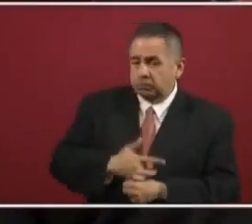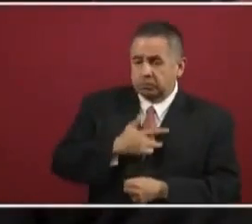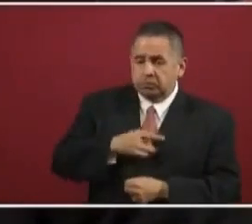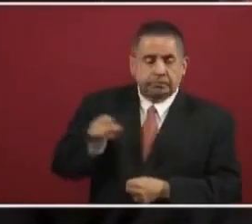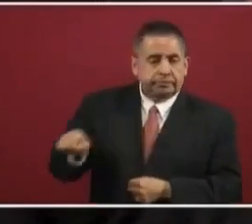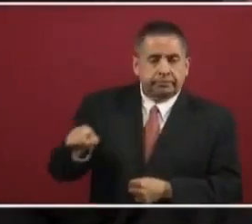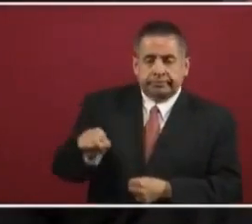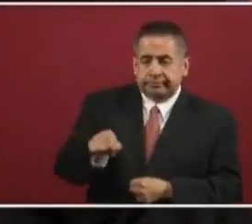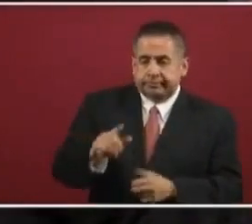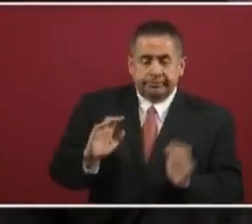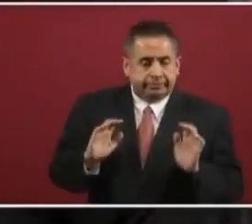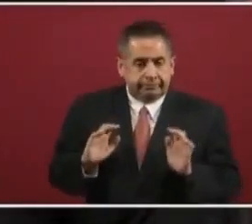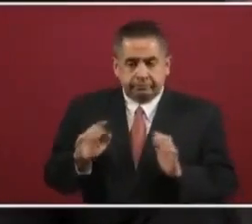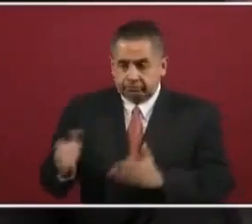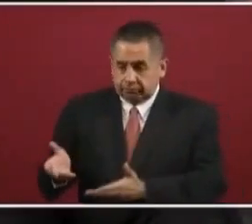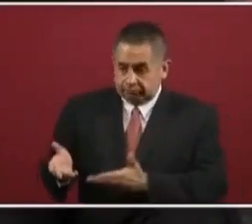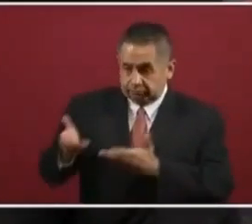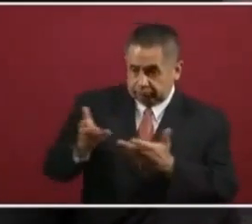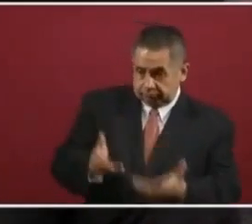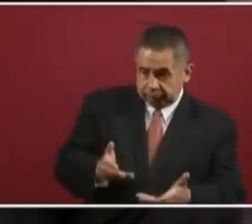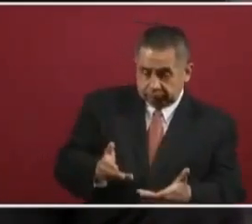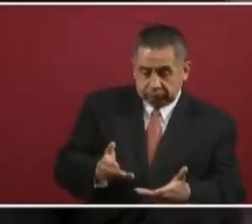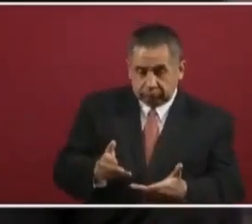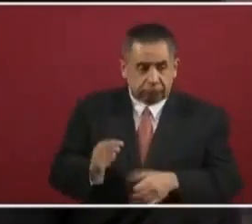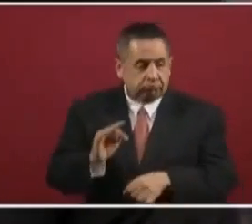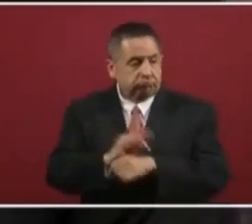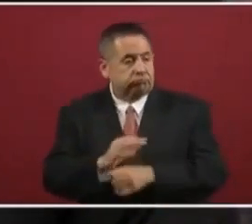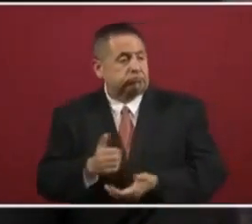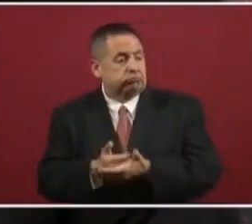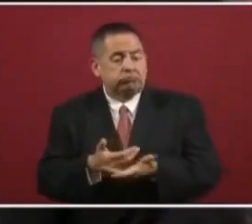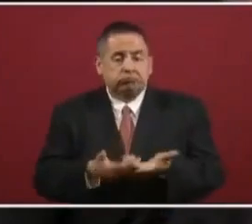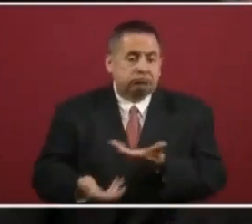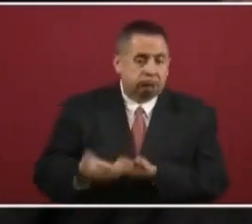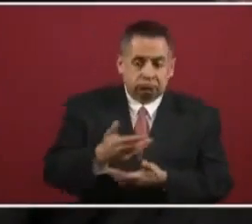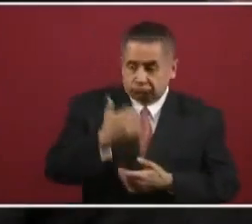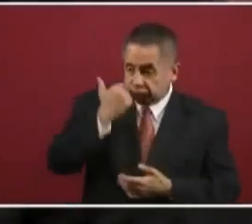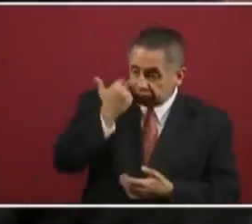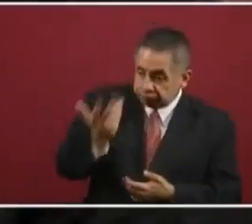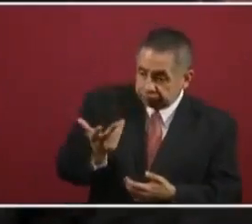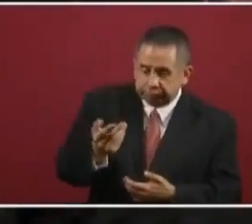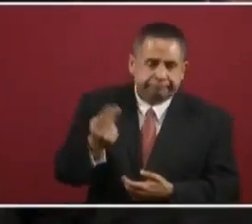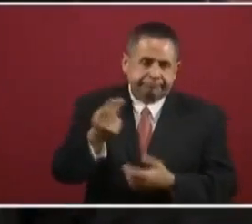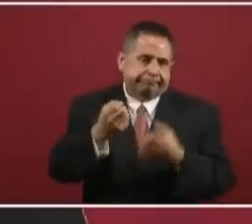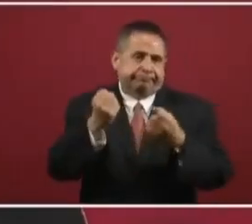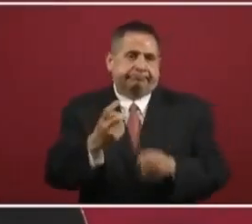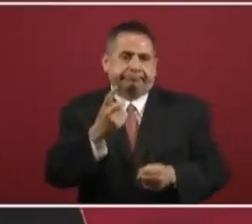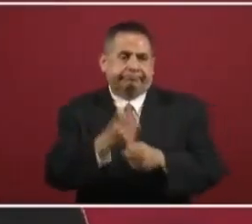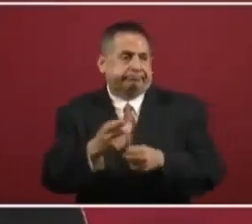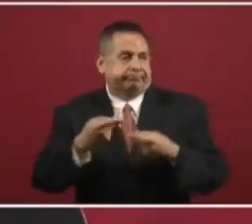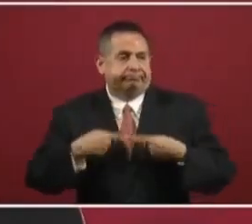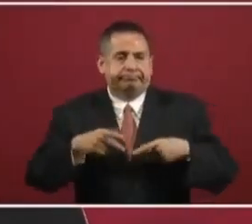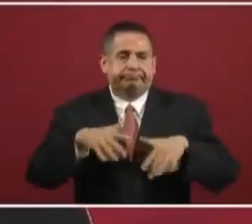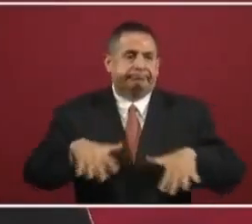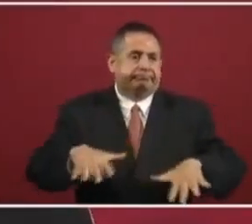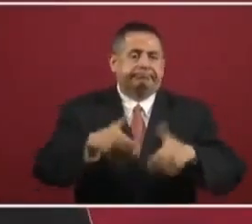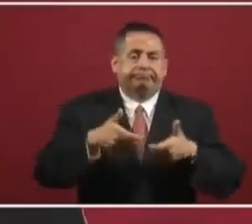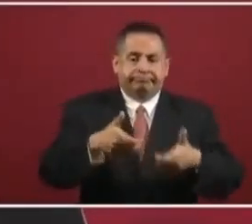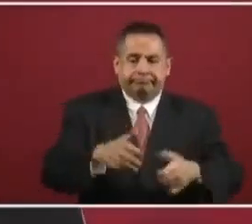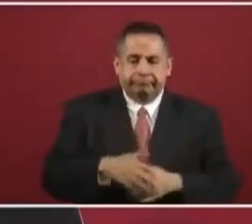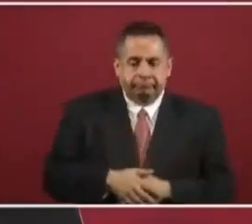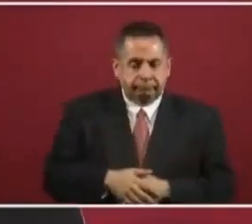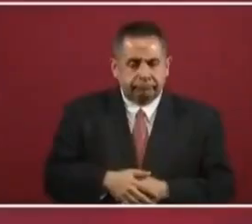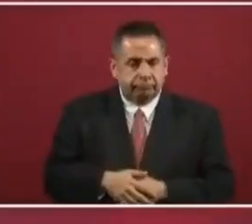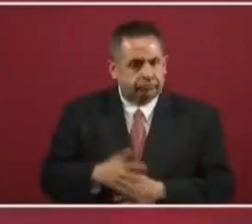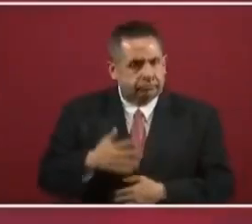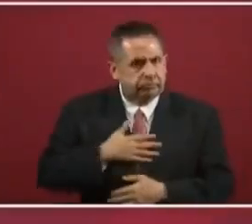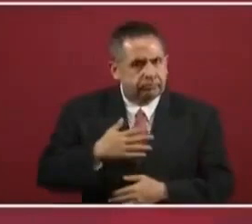es servir a los mexicanos necesitamos seguridad pública les